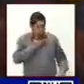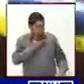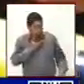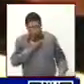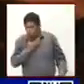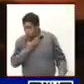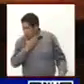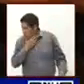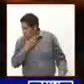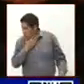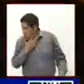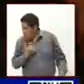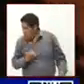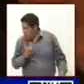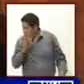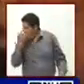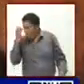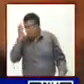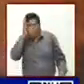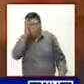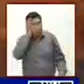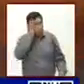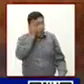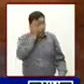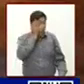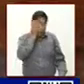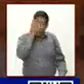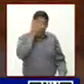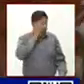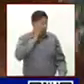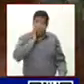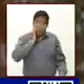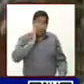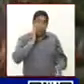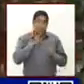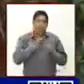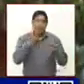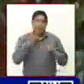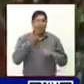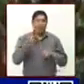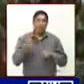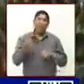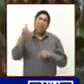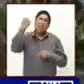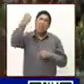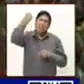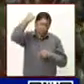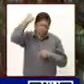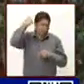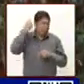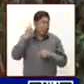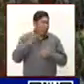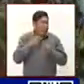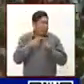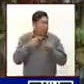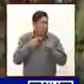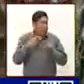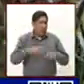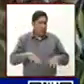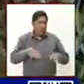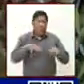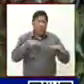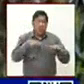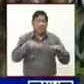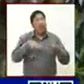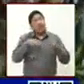que fuese a llover el día de hoy es una lluvia que está generándose desde el lago es una lluvia de mediana altura